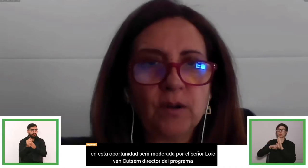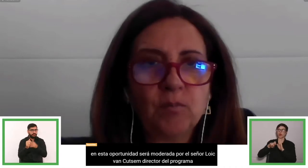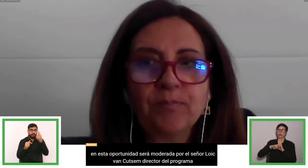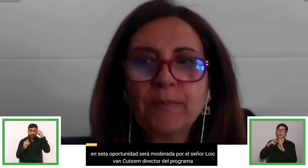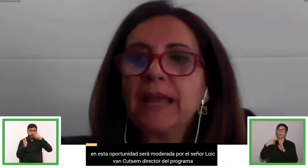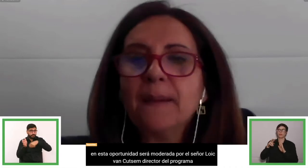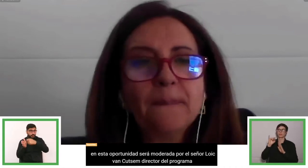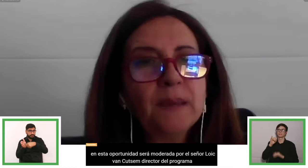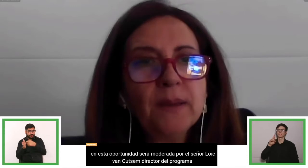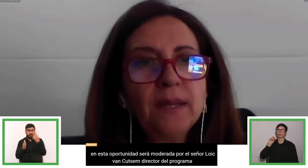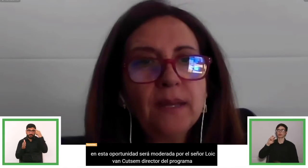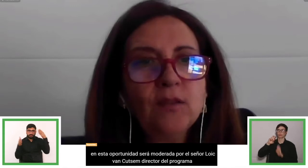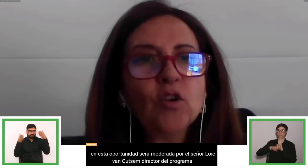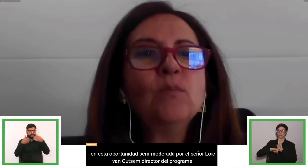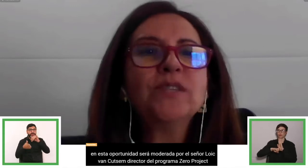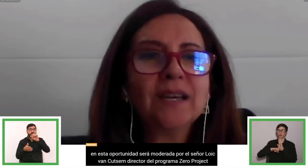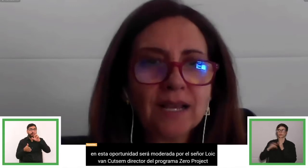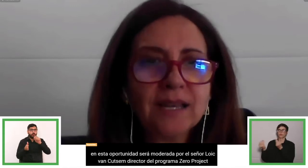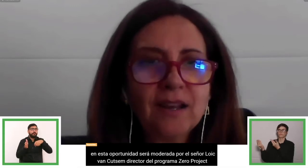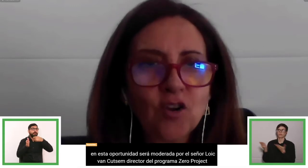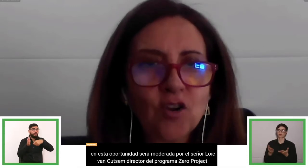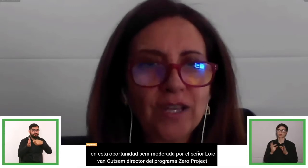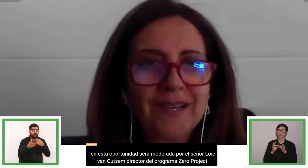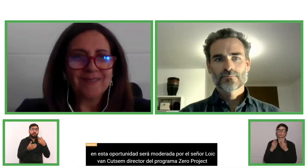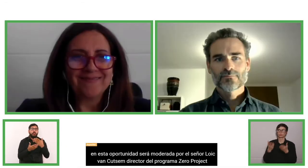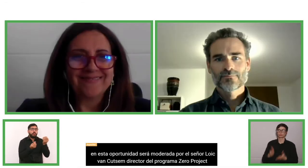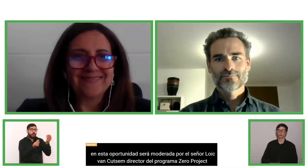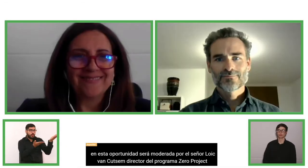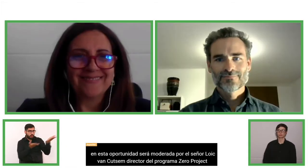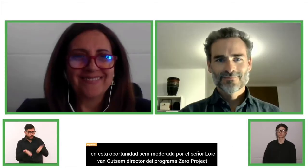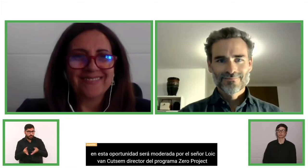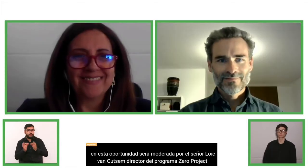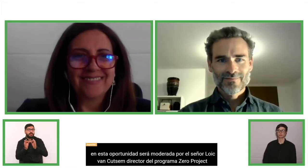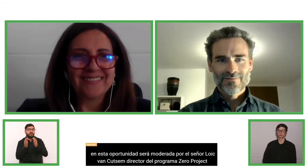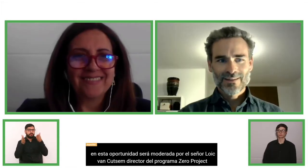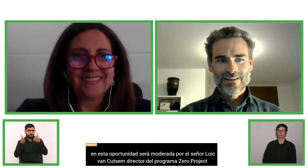Transfer. Bienvenido y muchas gracias, Loic.